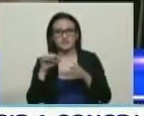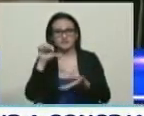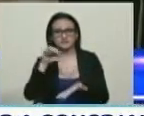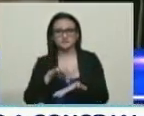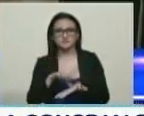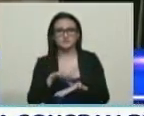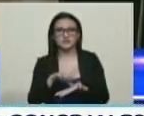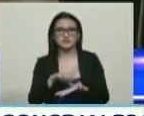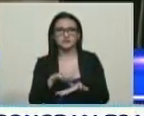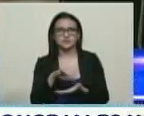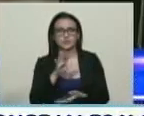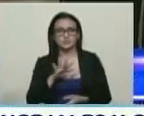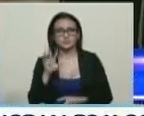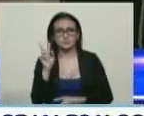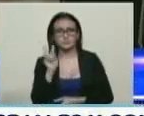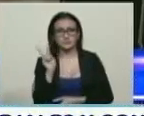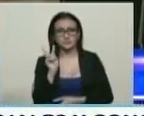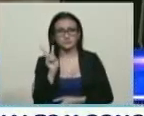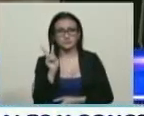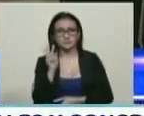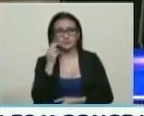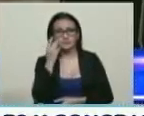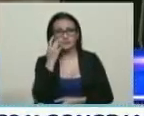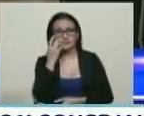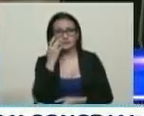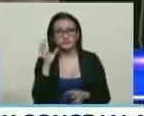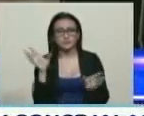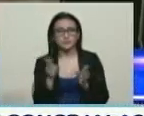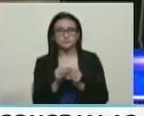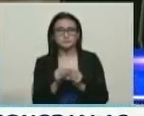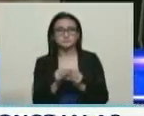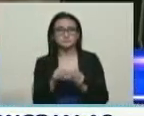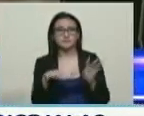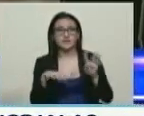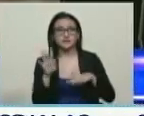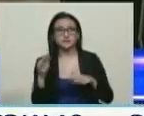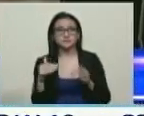de nuestro país. Estamos hablando un total de